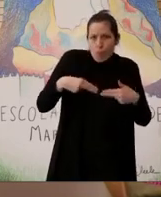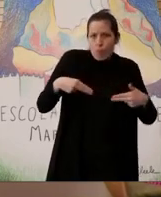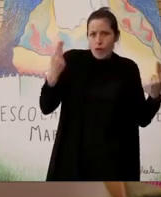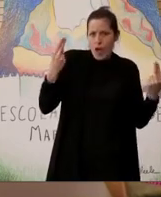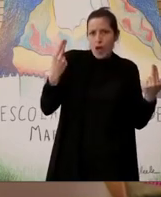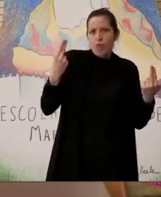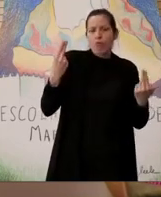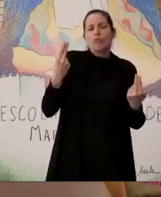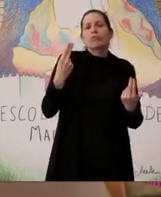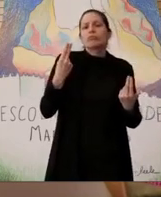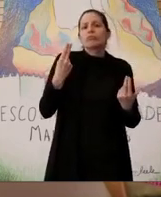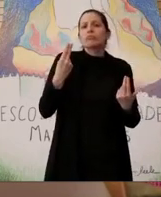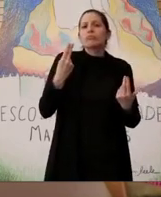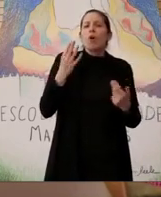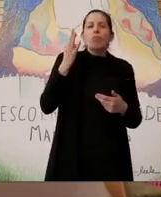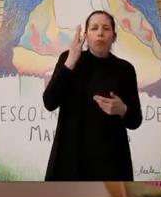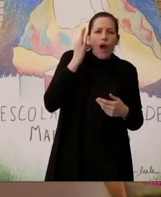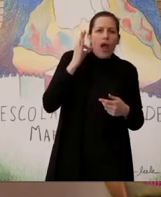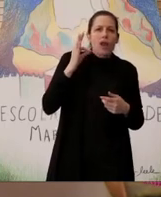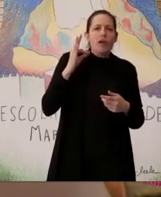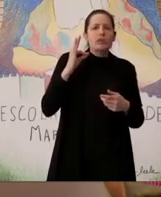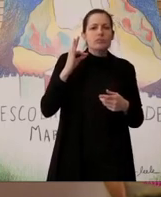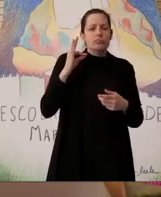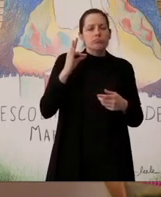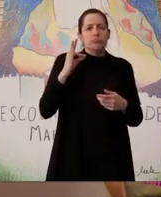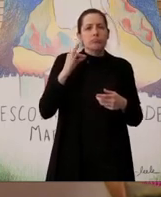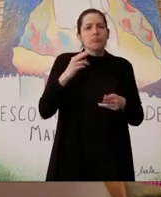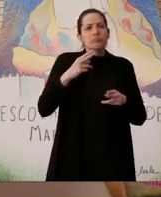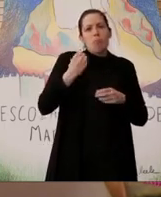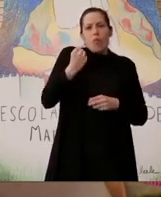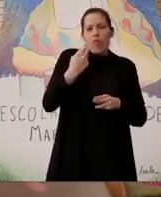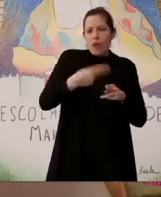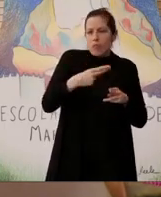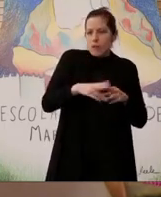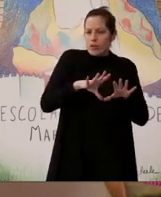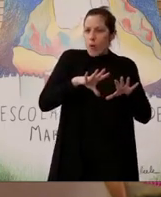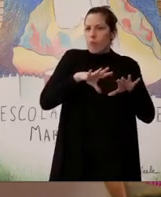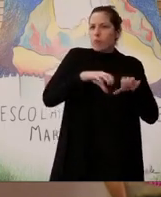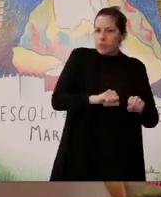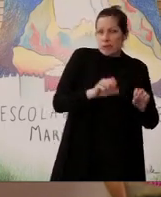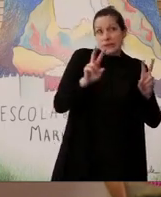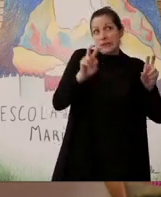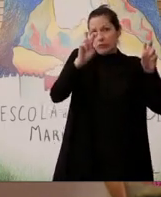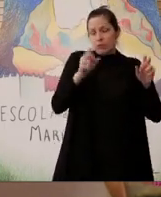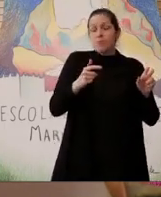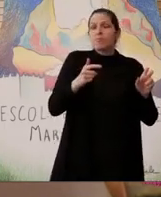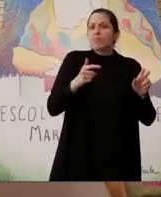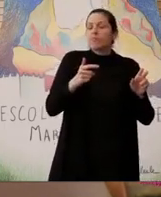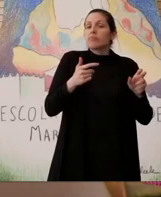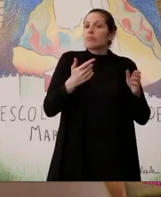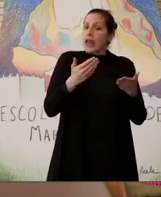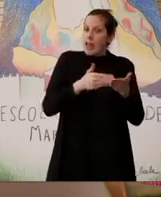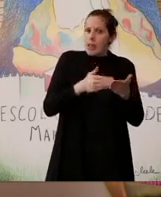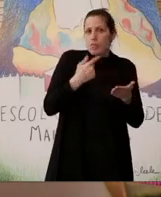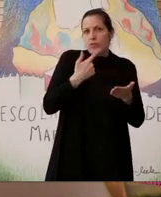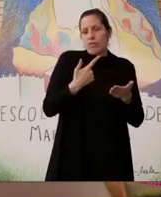asmuyeres o poder político eh vemos o que se falaba antes a gran movilidad entramos saimos inas postos de